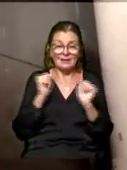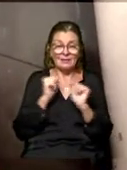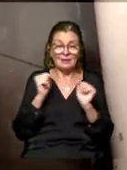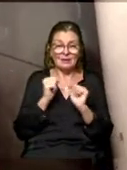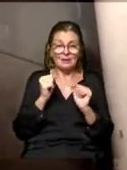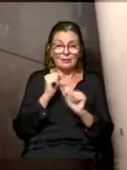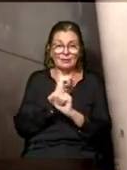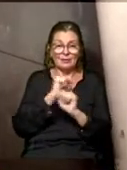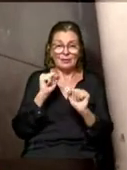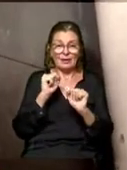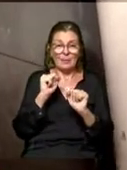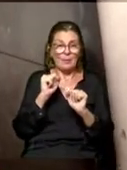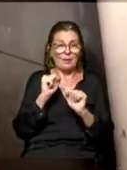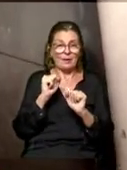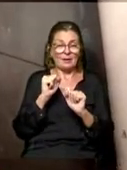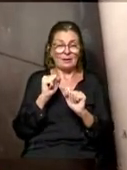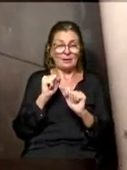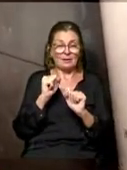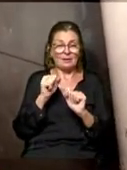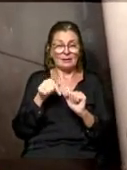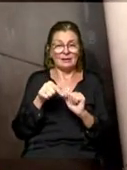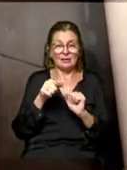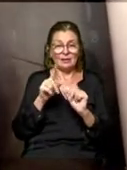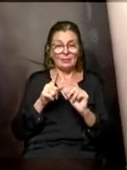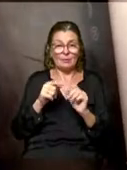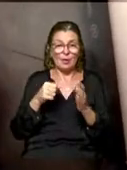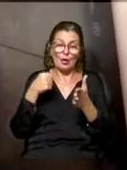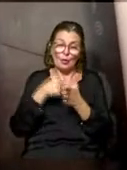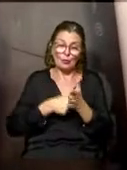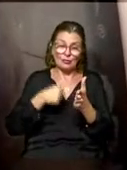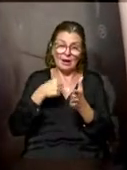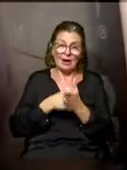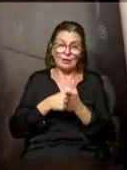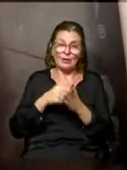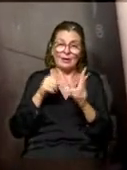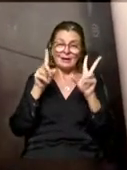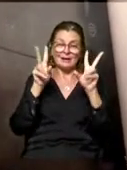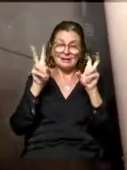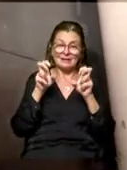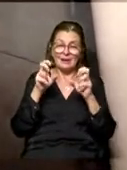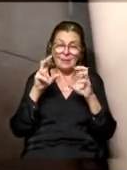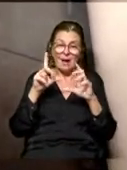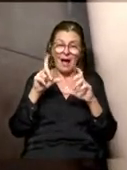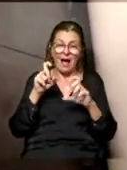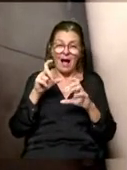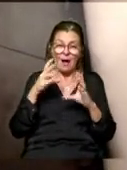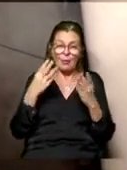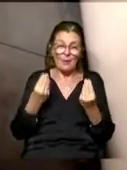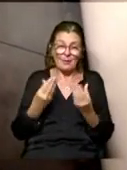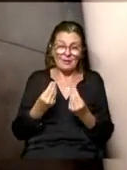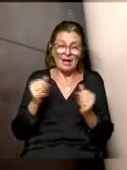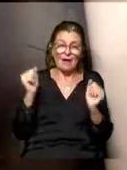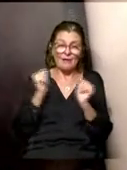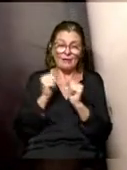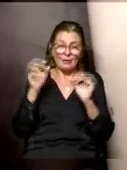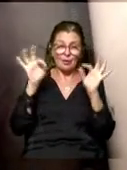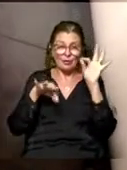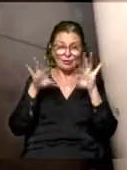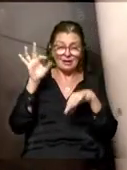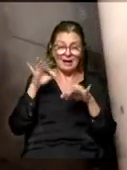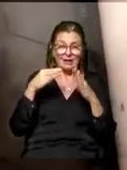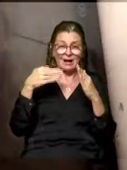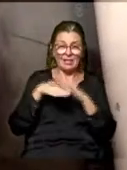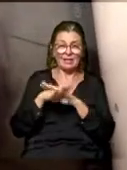se va a poder hacer. Digo, y mientras tanto tenemos que luchar con todo el tema del agua, del barro. Sí, la humedad. Claro, las goteras adentro de